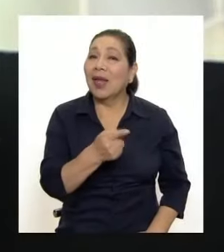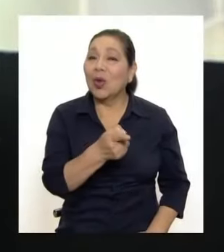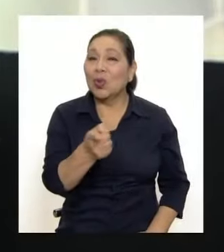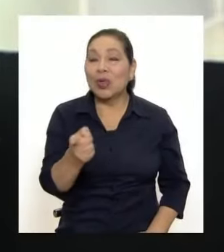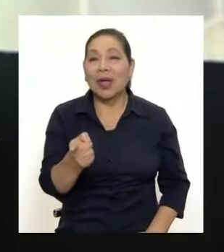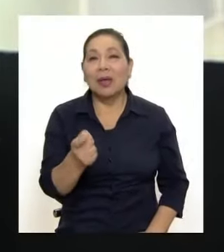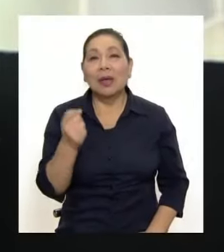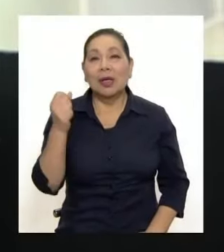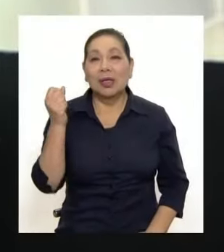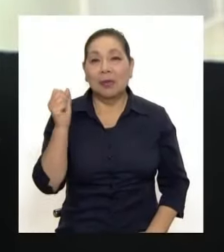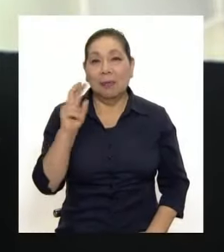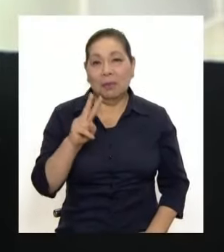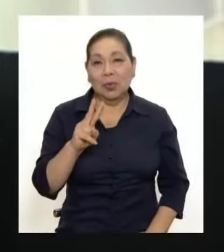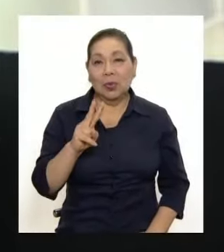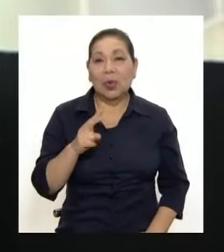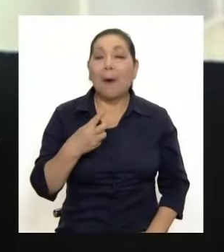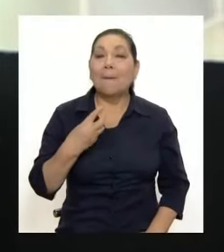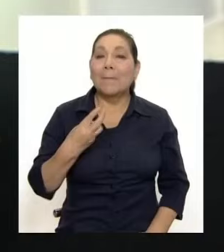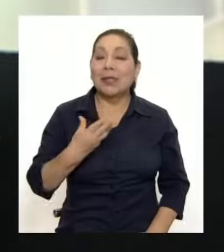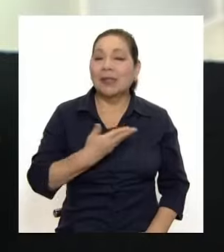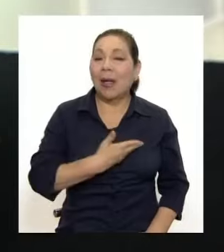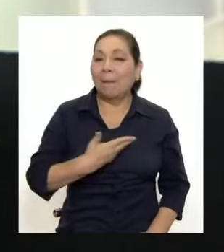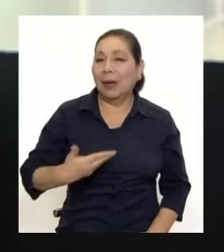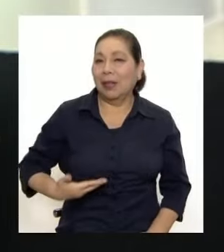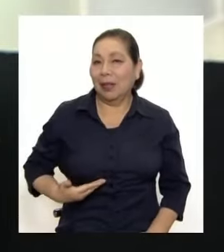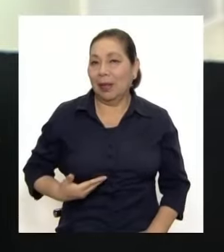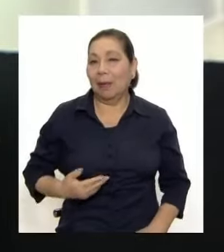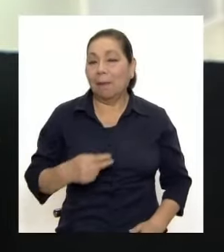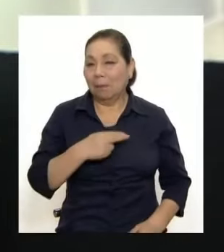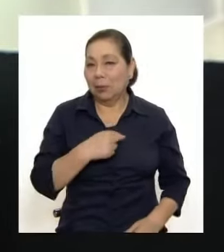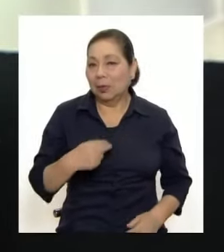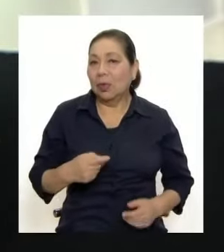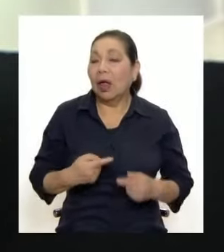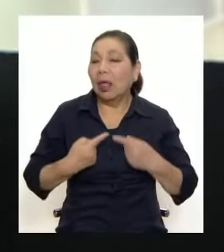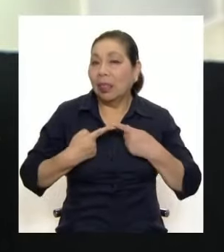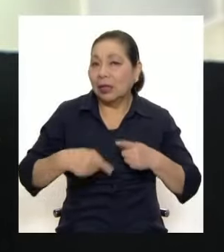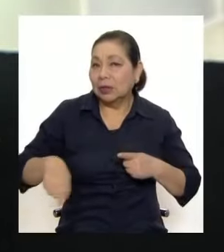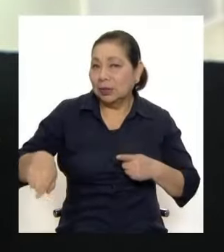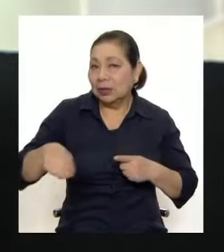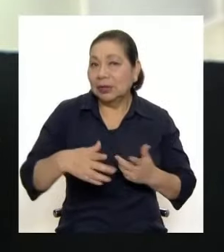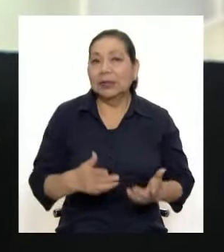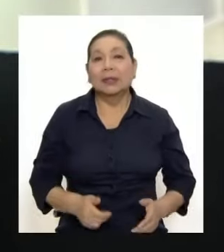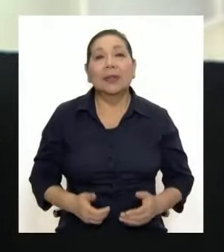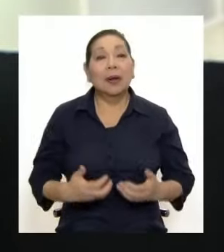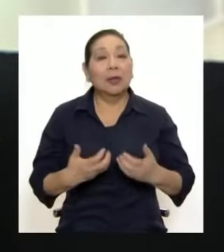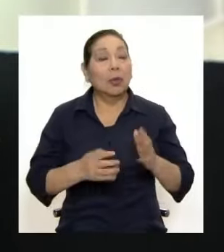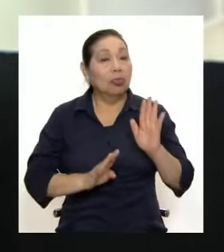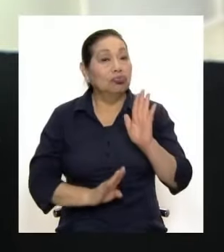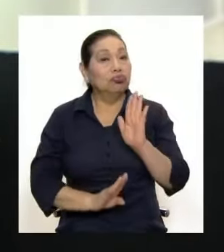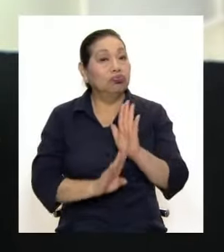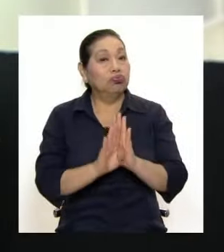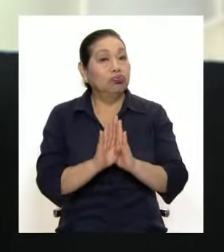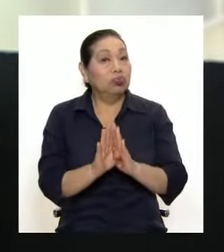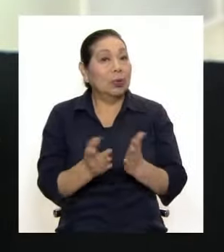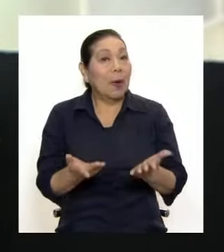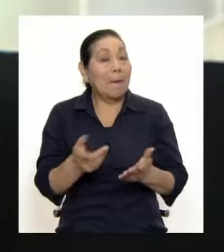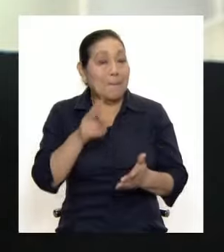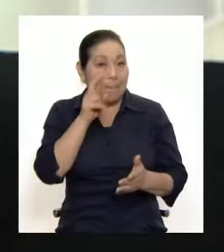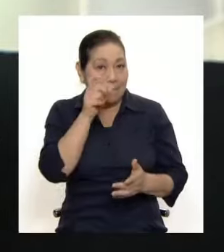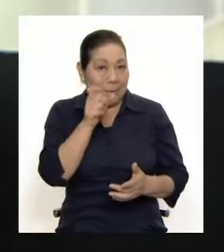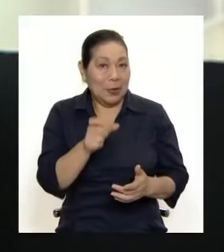como vicepresidente de la cámara peruano china eh a los proveedores no a los emprendedores a los